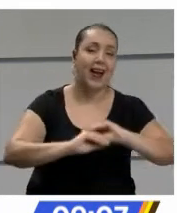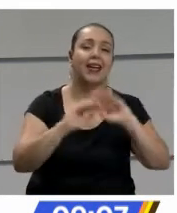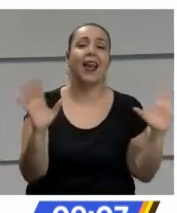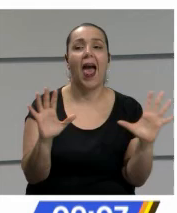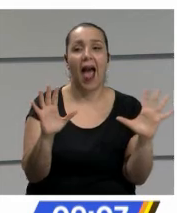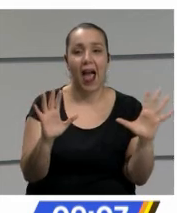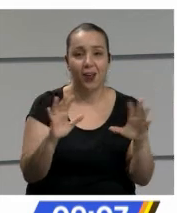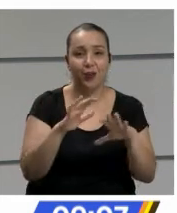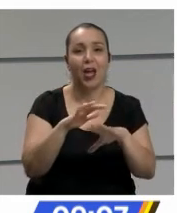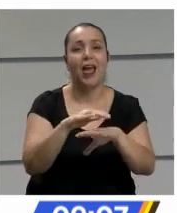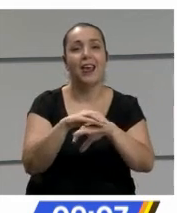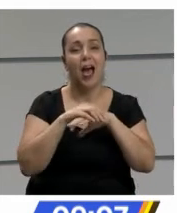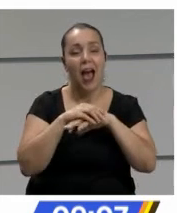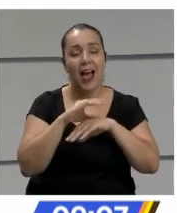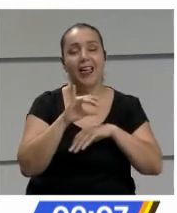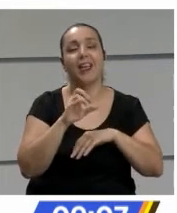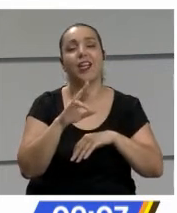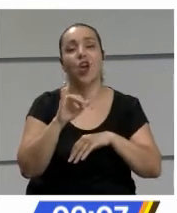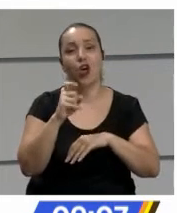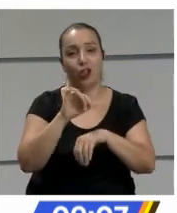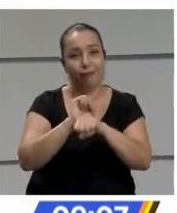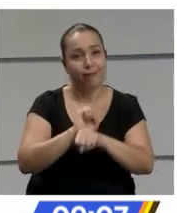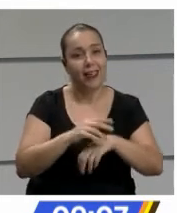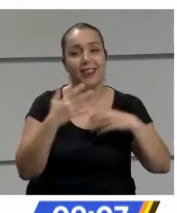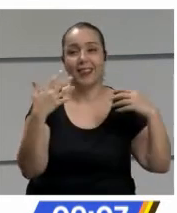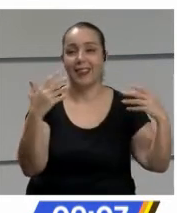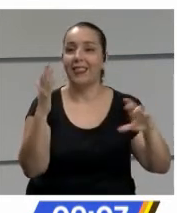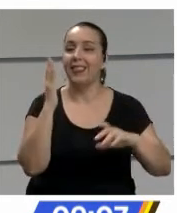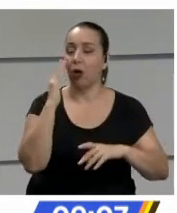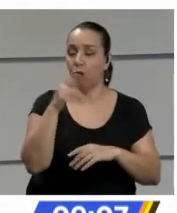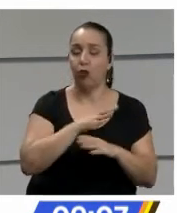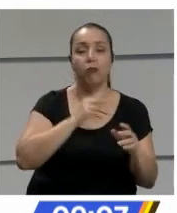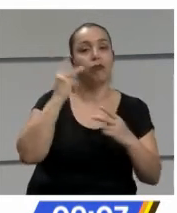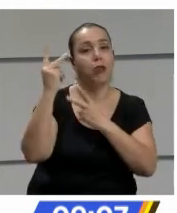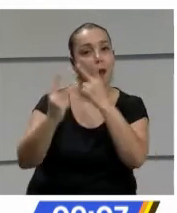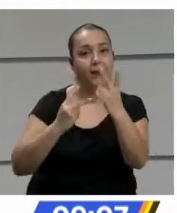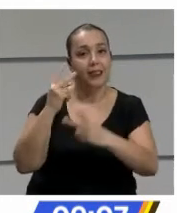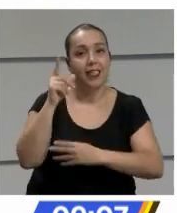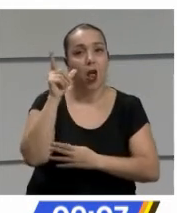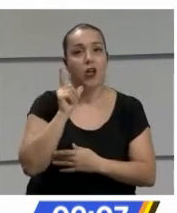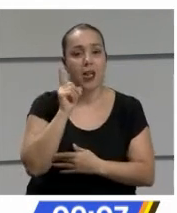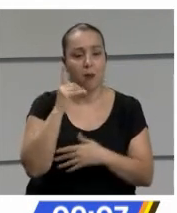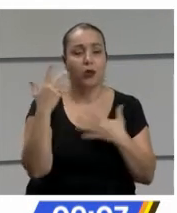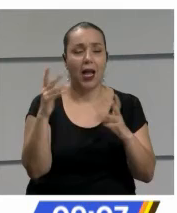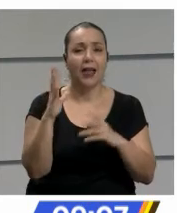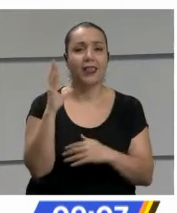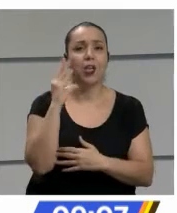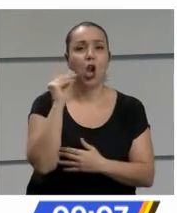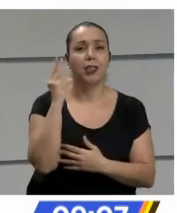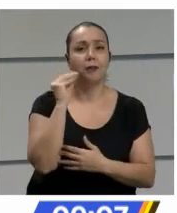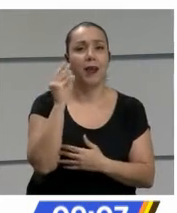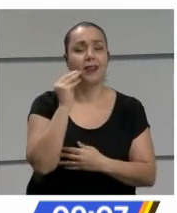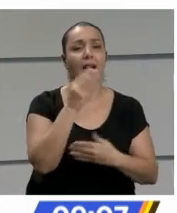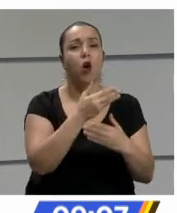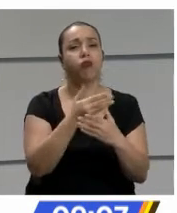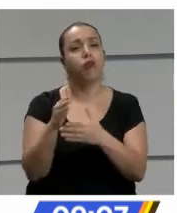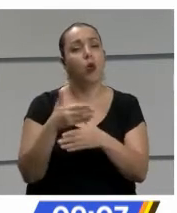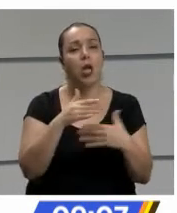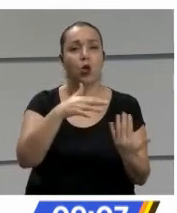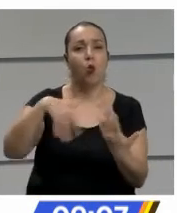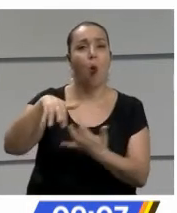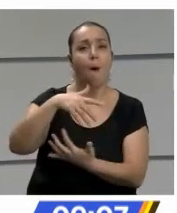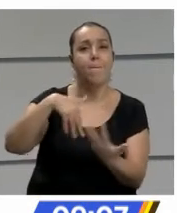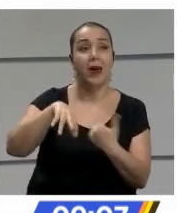el inglés criollo. Todos los que han visitado Limón, yo creo que han tenido la experiencia de compartir con